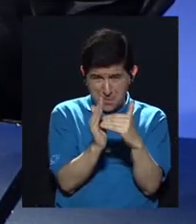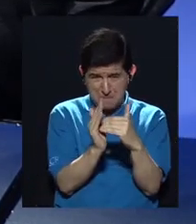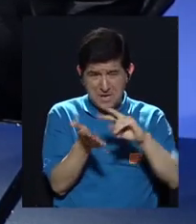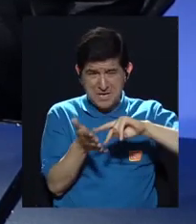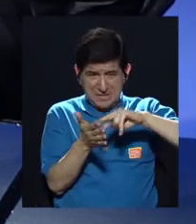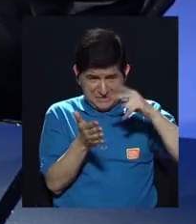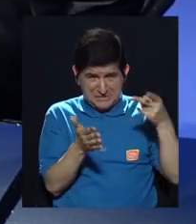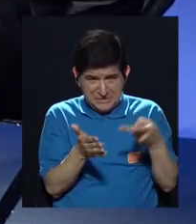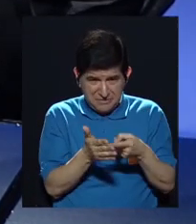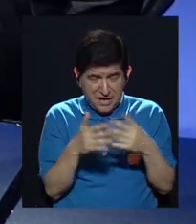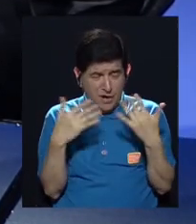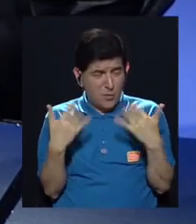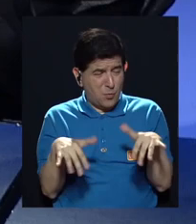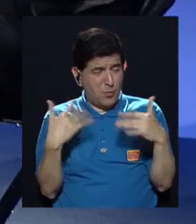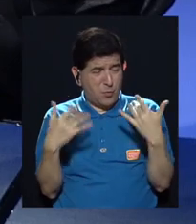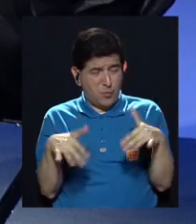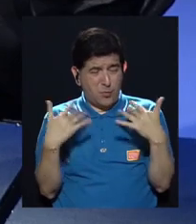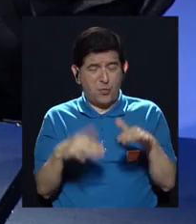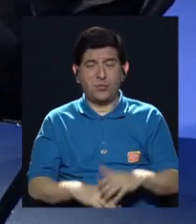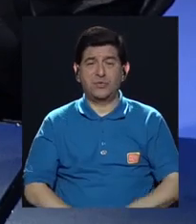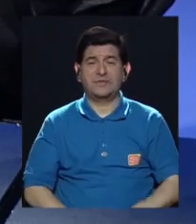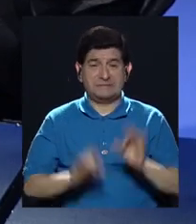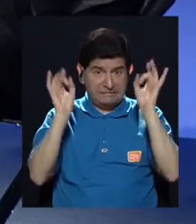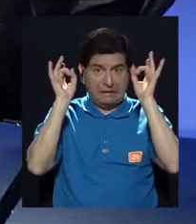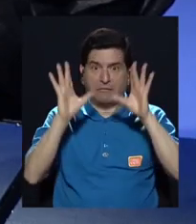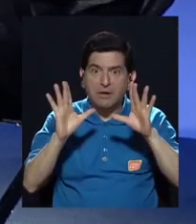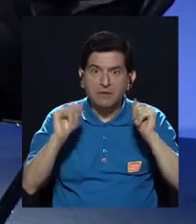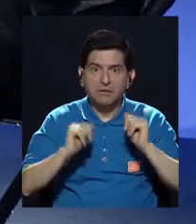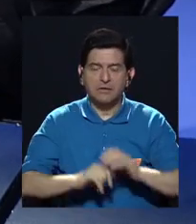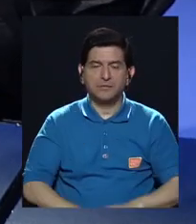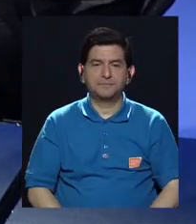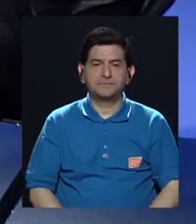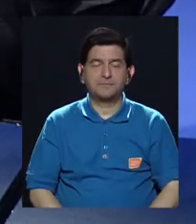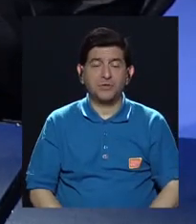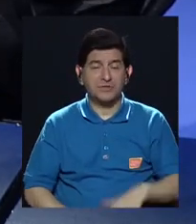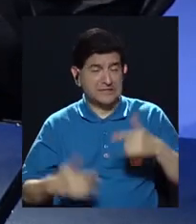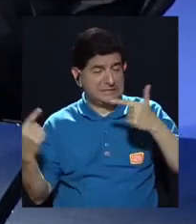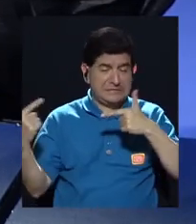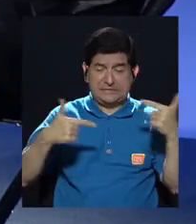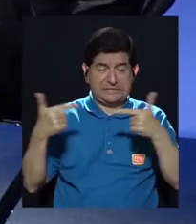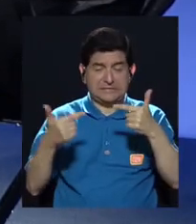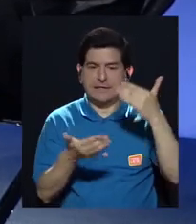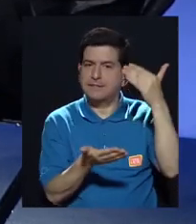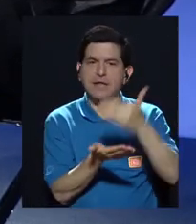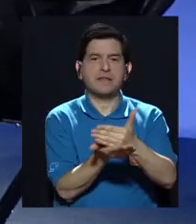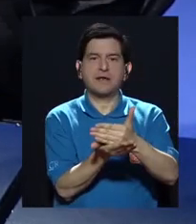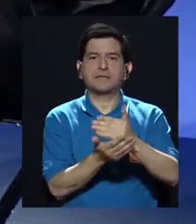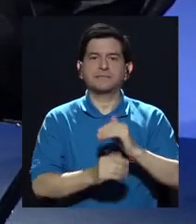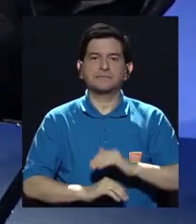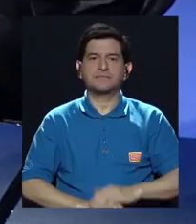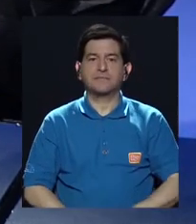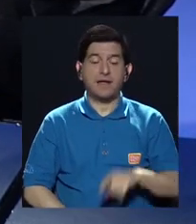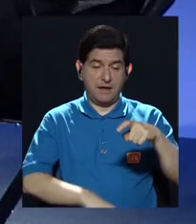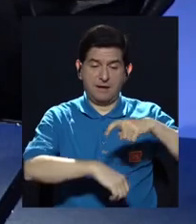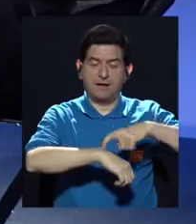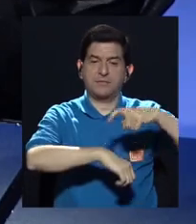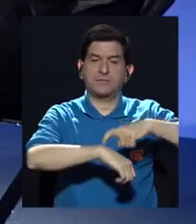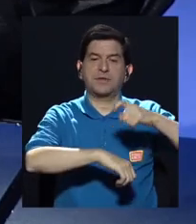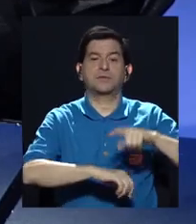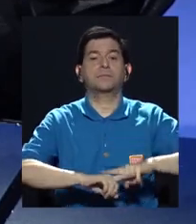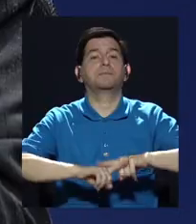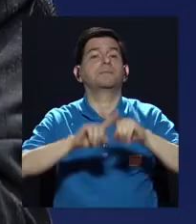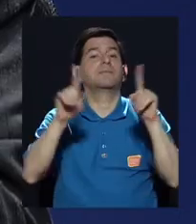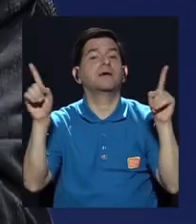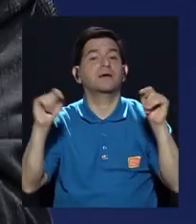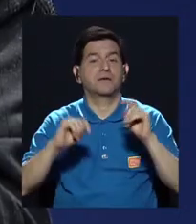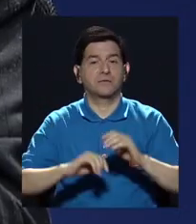más, hubiese sido significativo. Una catástrofe. Entonces, para la balacera, para la sangre en ese